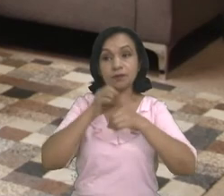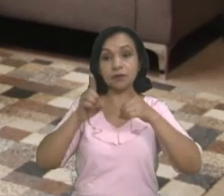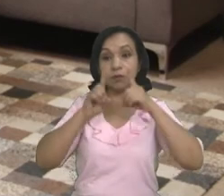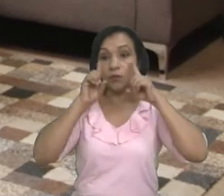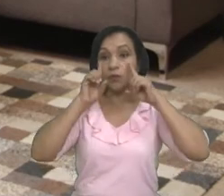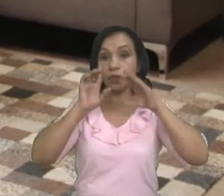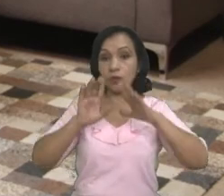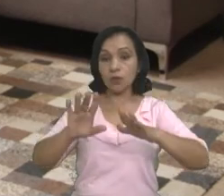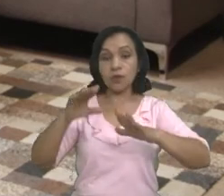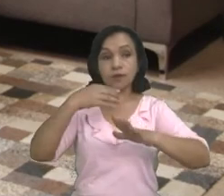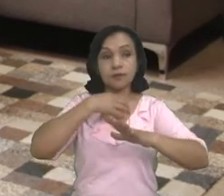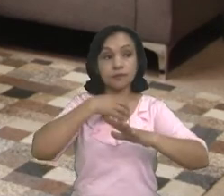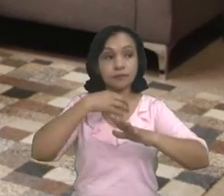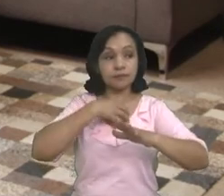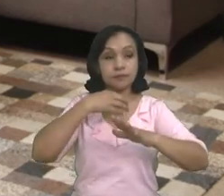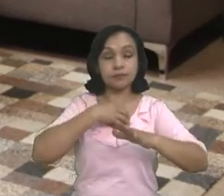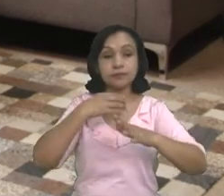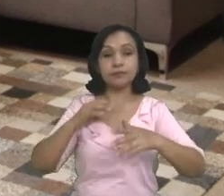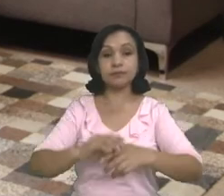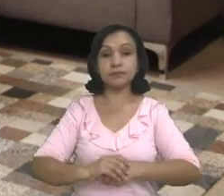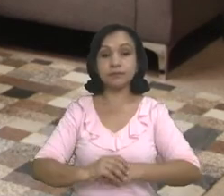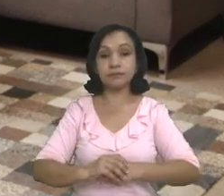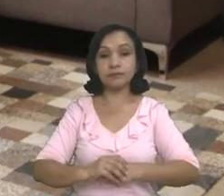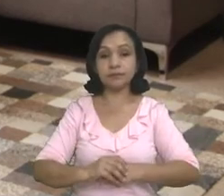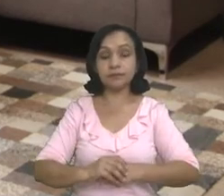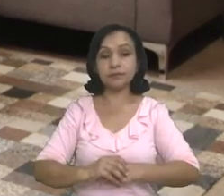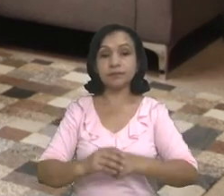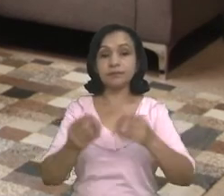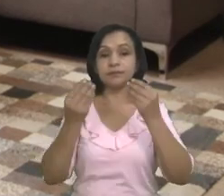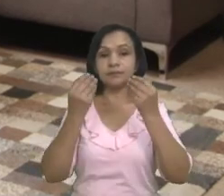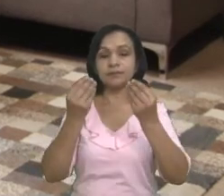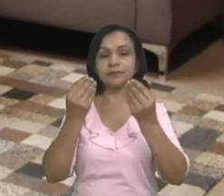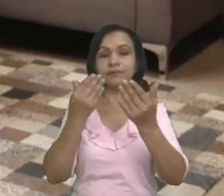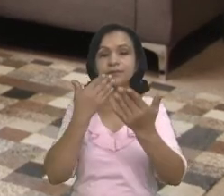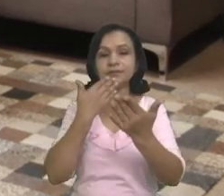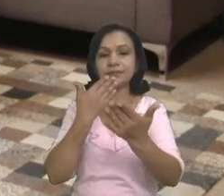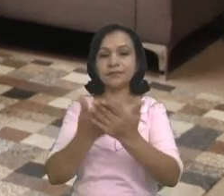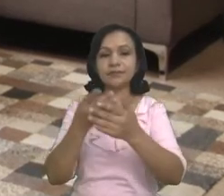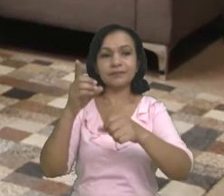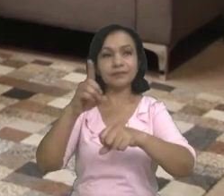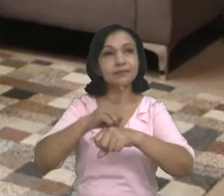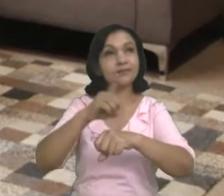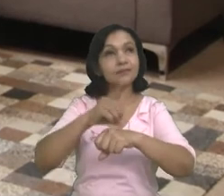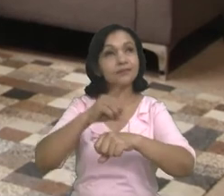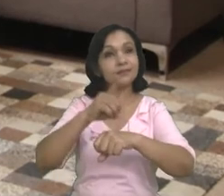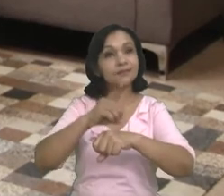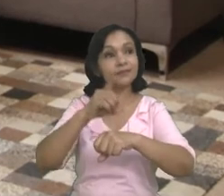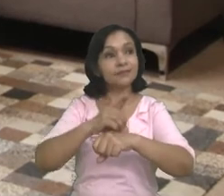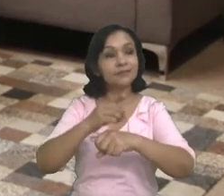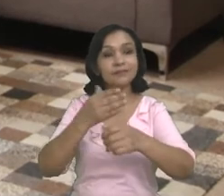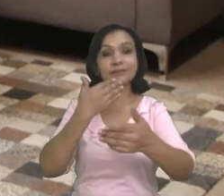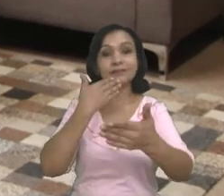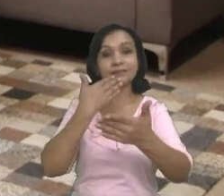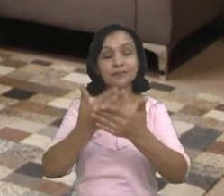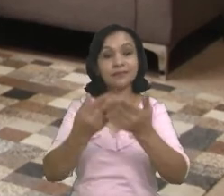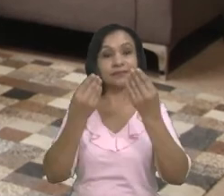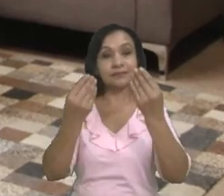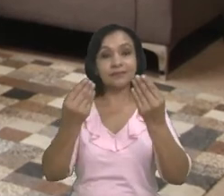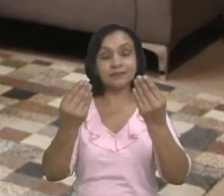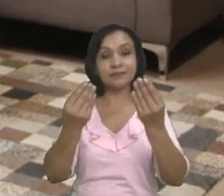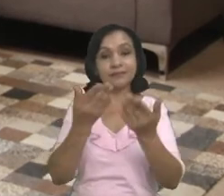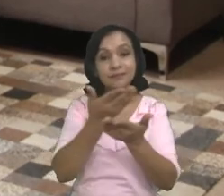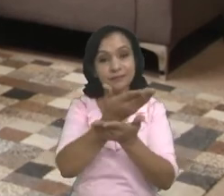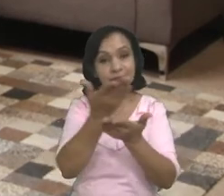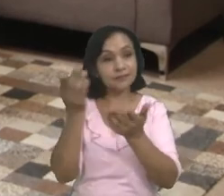intensificar estas medidas preventivos doctor muchísimas gracias por su tiempo no me resta más que agradecerle su compañía si usted tiene